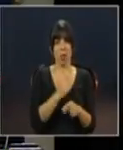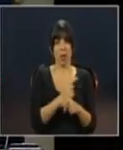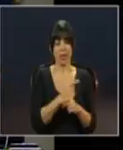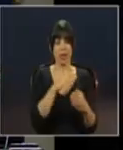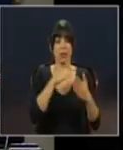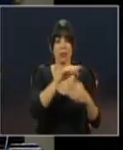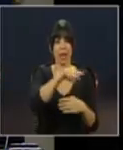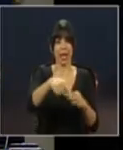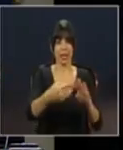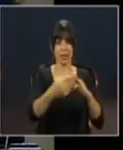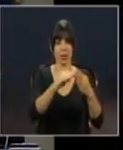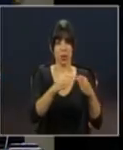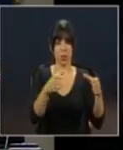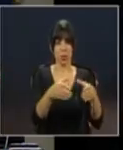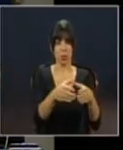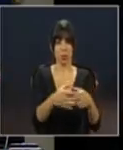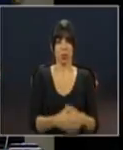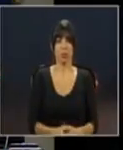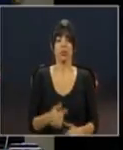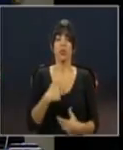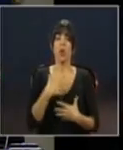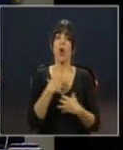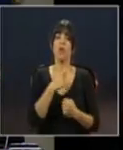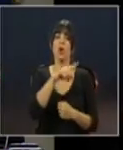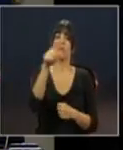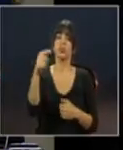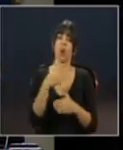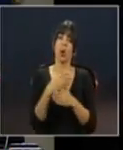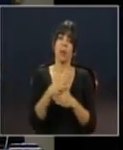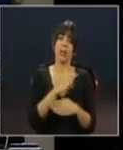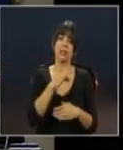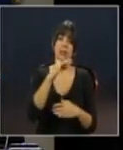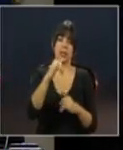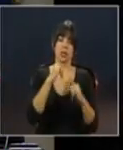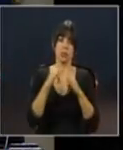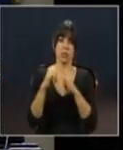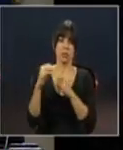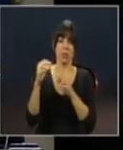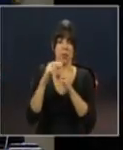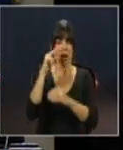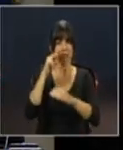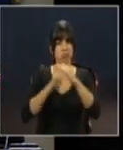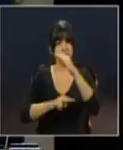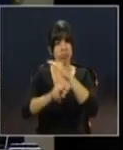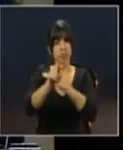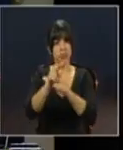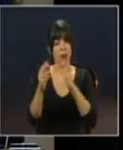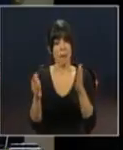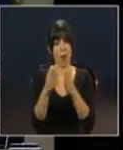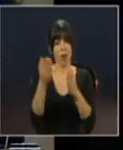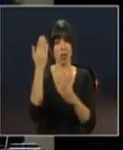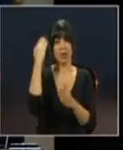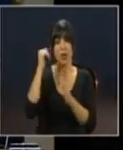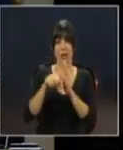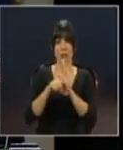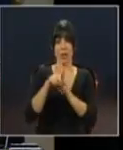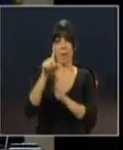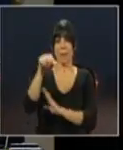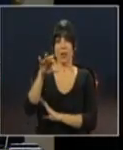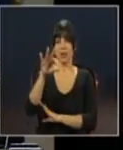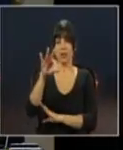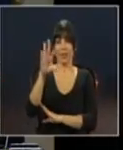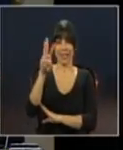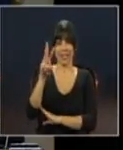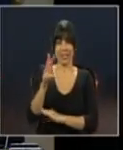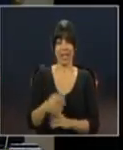sector. Confío en que ustedes compartan el mismo espíritu visionario que motivó a los legisladores de